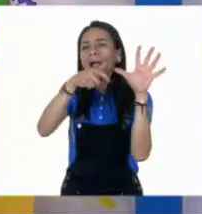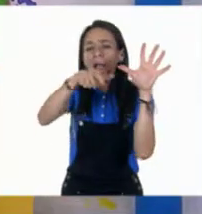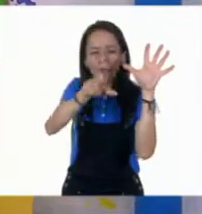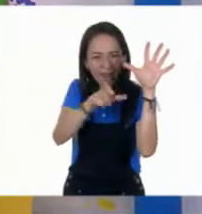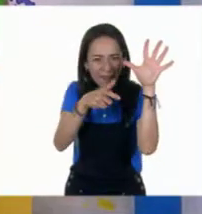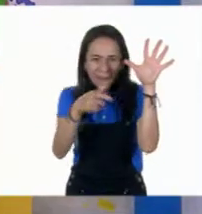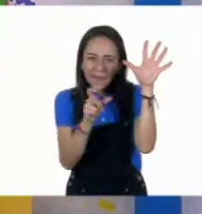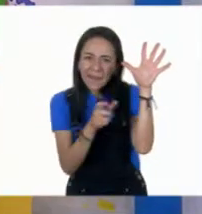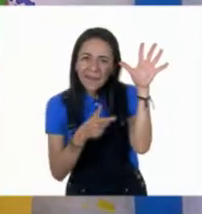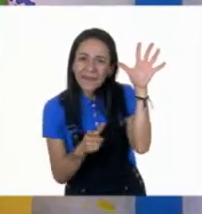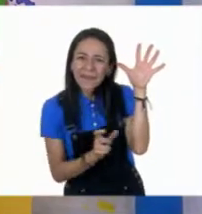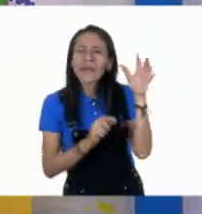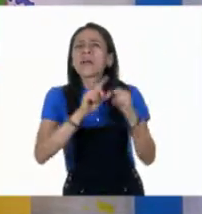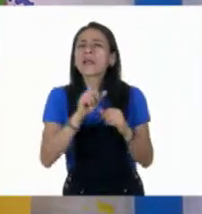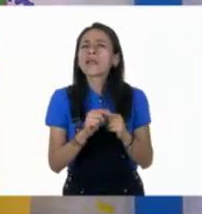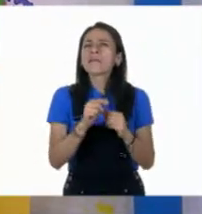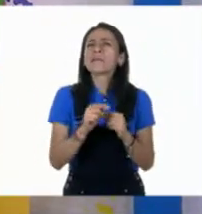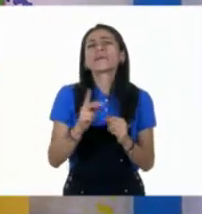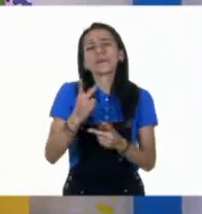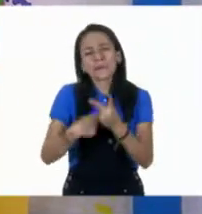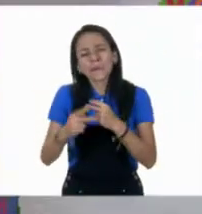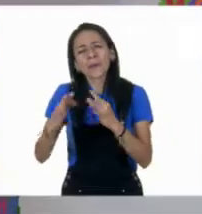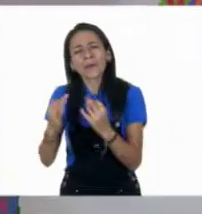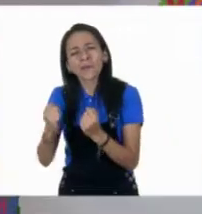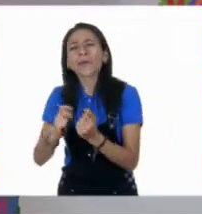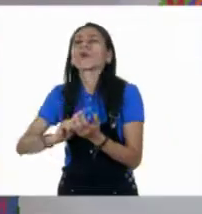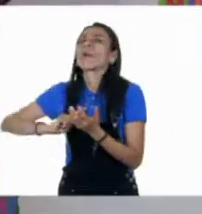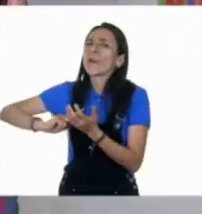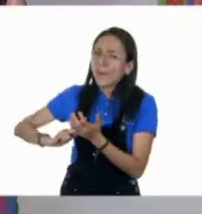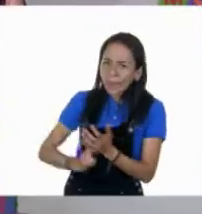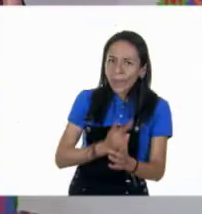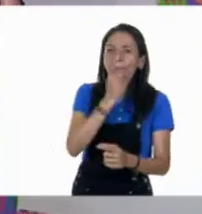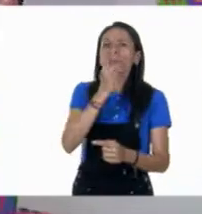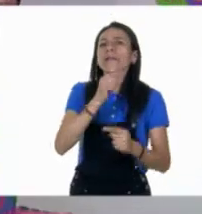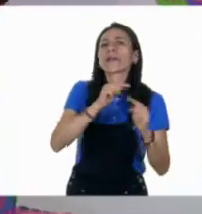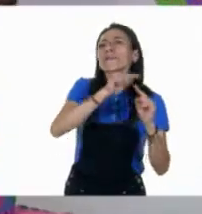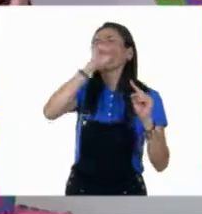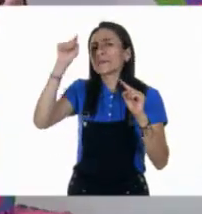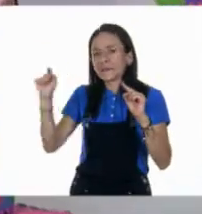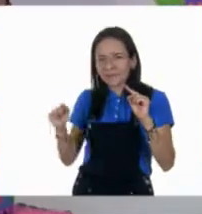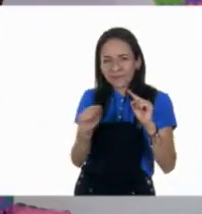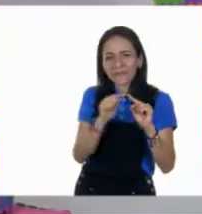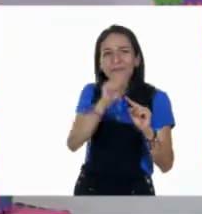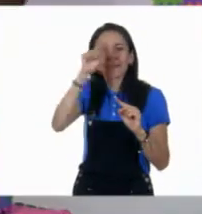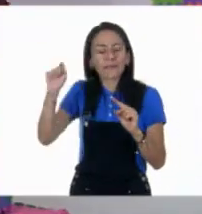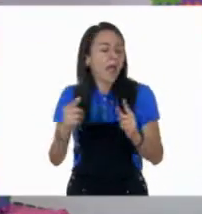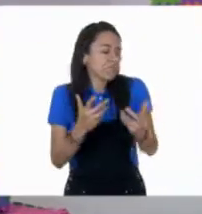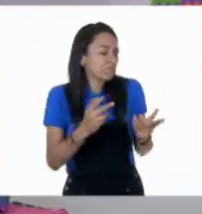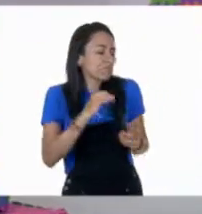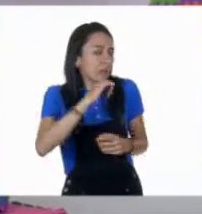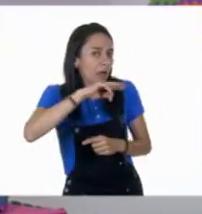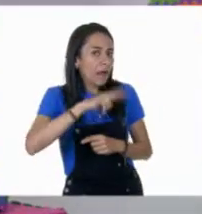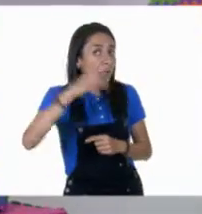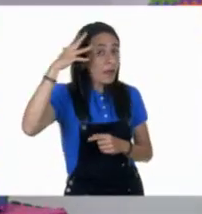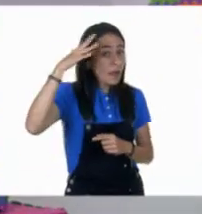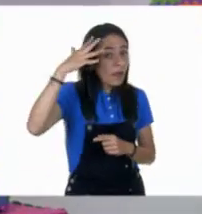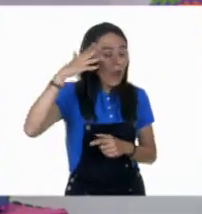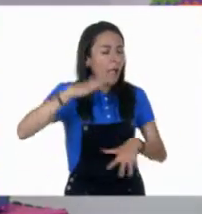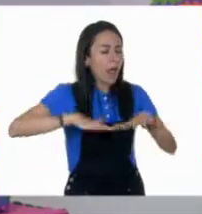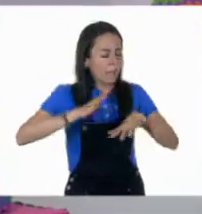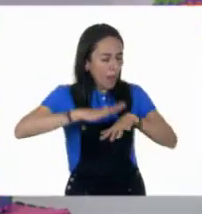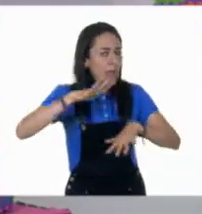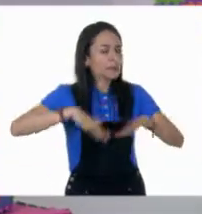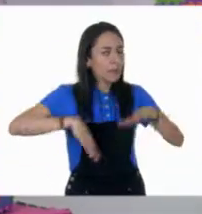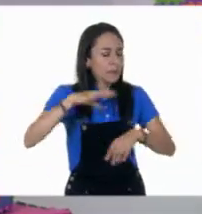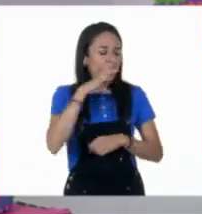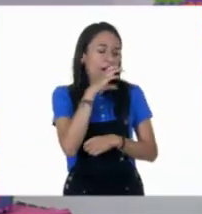invierno y se vuelve a repetir. Exactamente, y como a veces el sol es más cálido, más caluroso que en otras